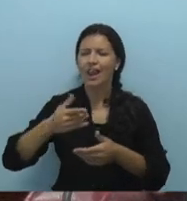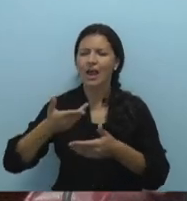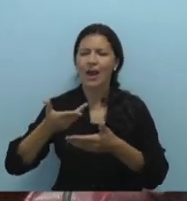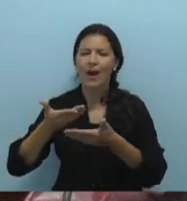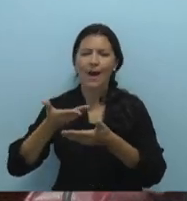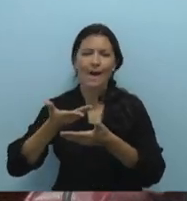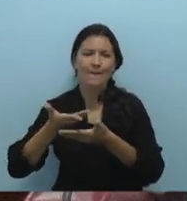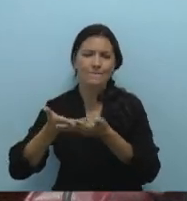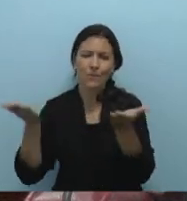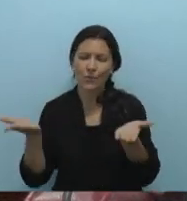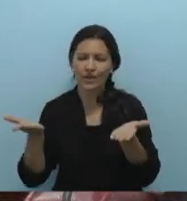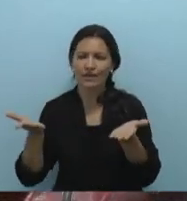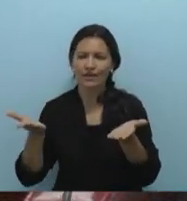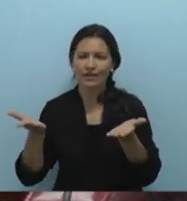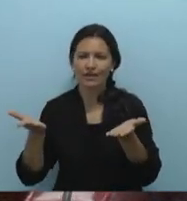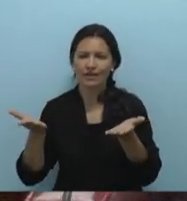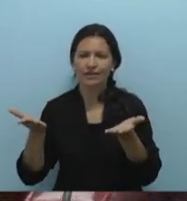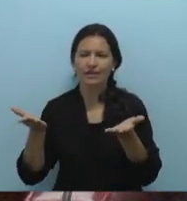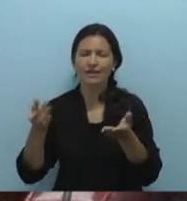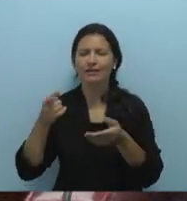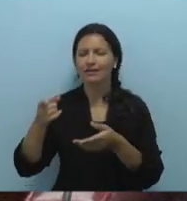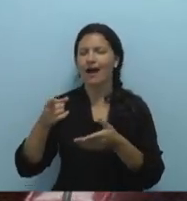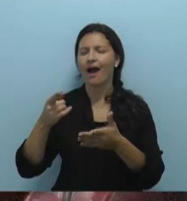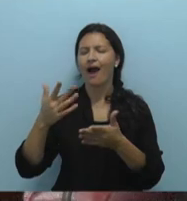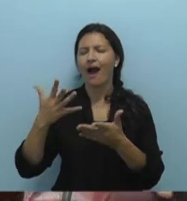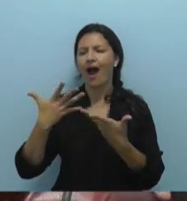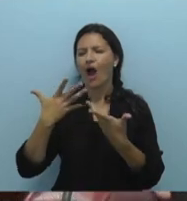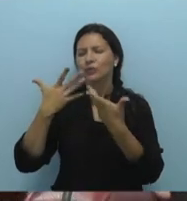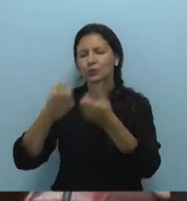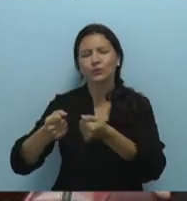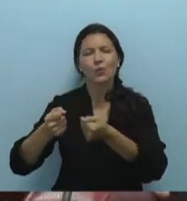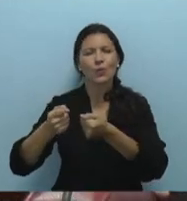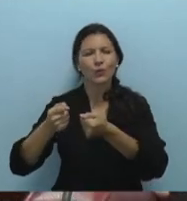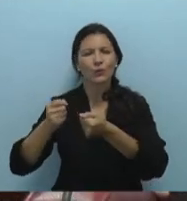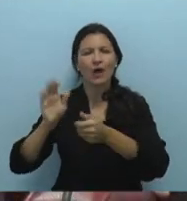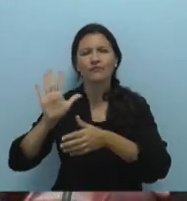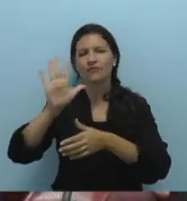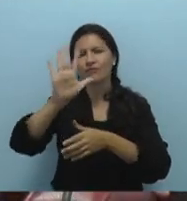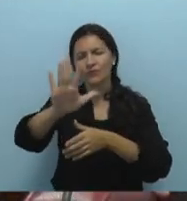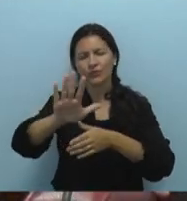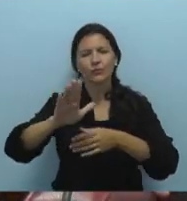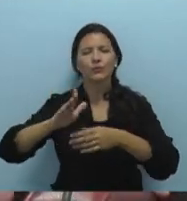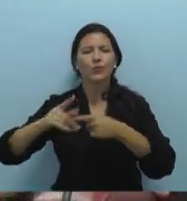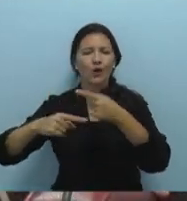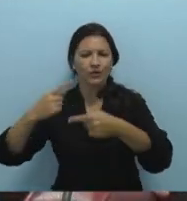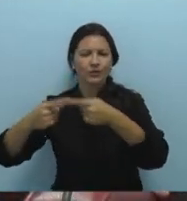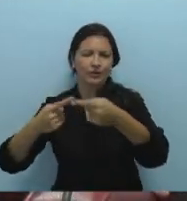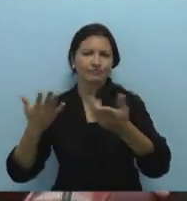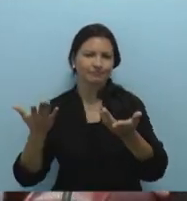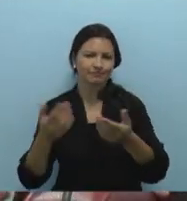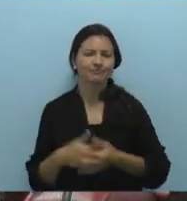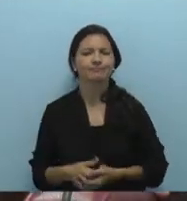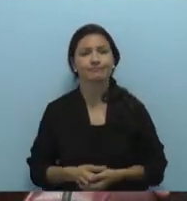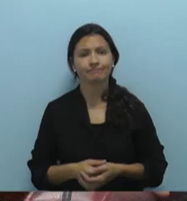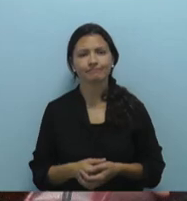única institución que permite una lógica de movimiento social ascendente a través de los años.